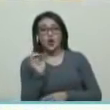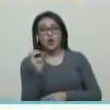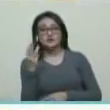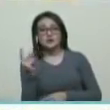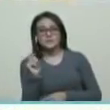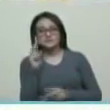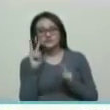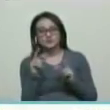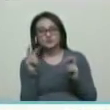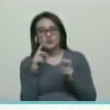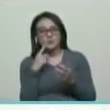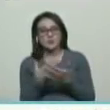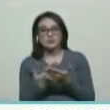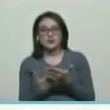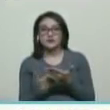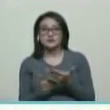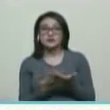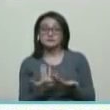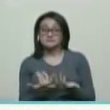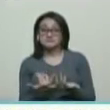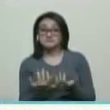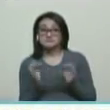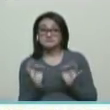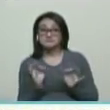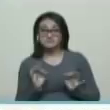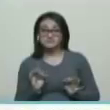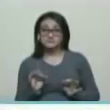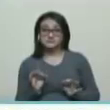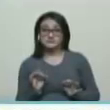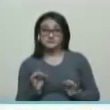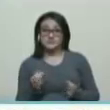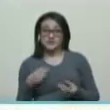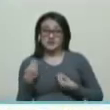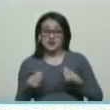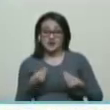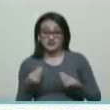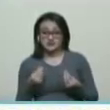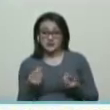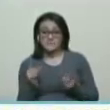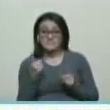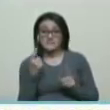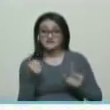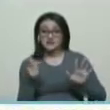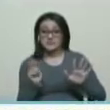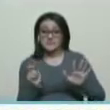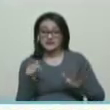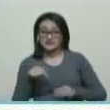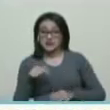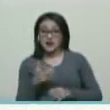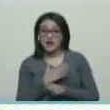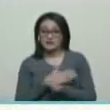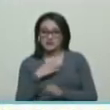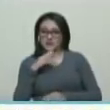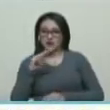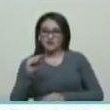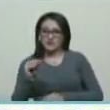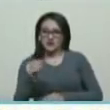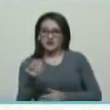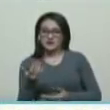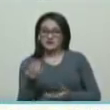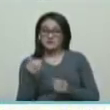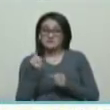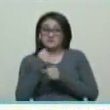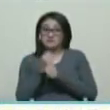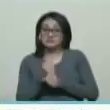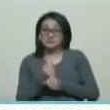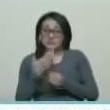esas propuestas. Por eso es tan preciso, si queremos hacerlo en el primer semestre, como estábamos hablando, de recibirlo